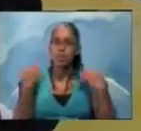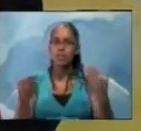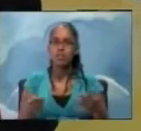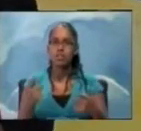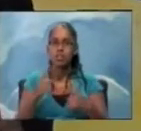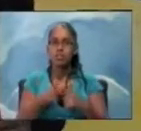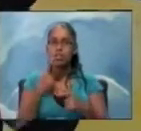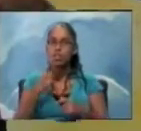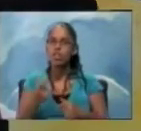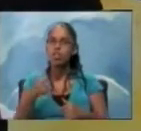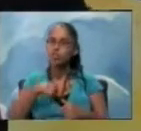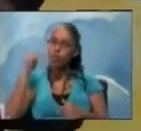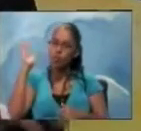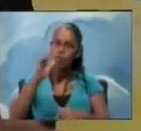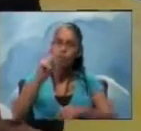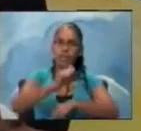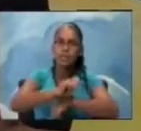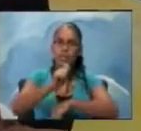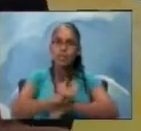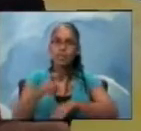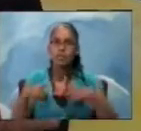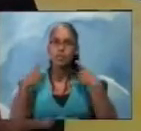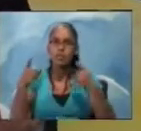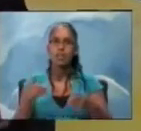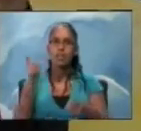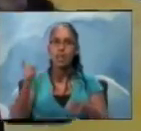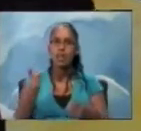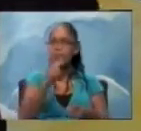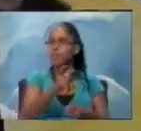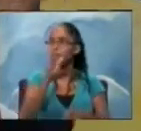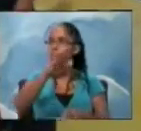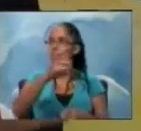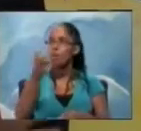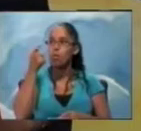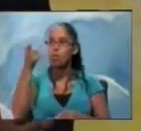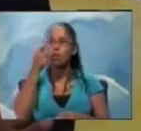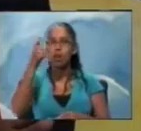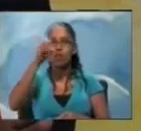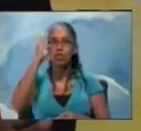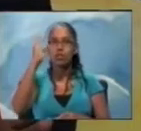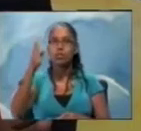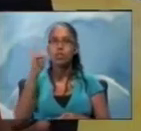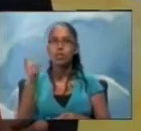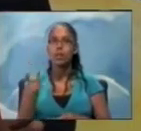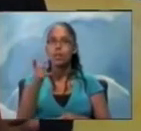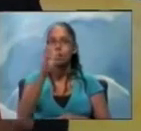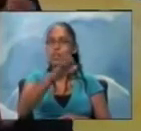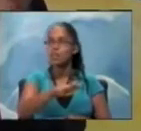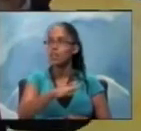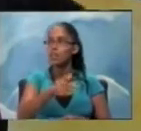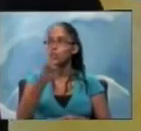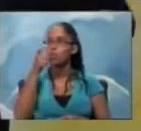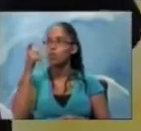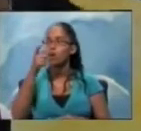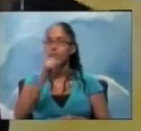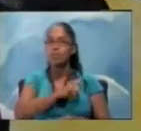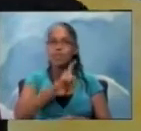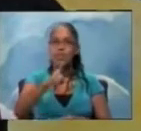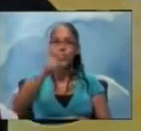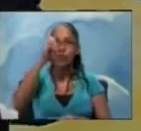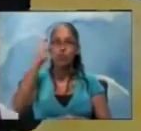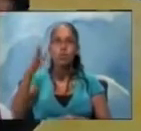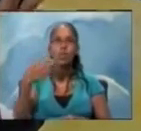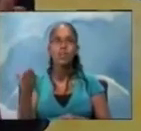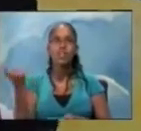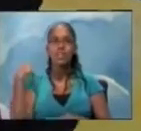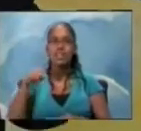vengo al templo y allí debo ver la gente que está buscando a Dios, debo ver la gente que está buscando de Dios y que